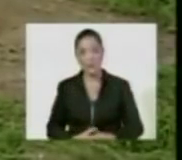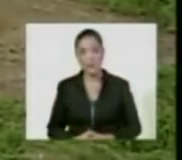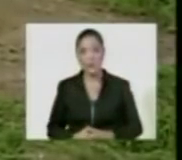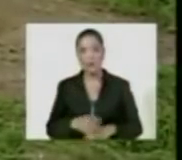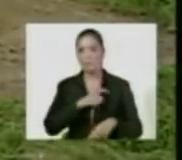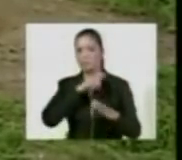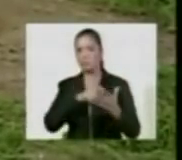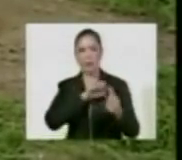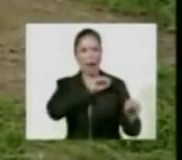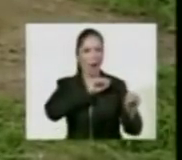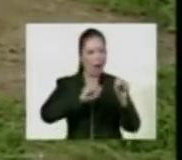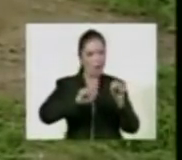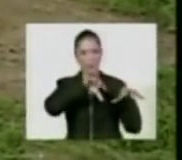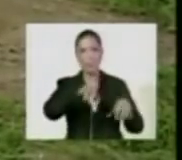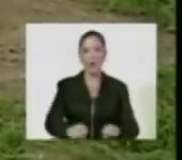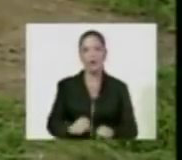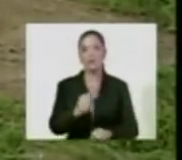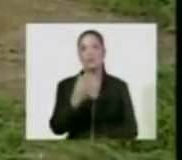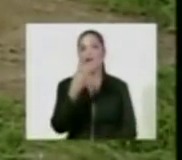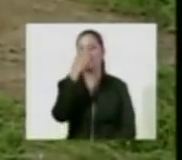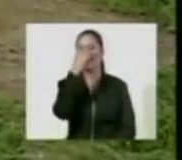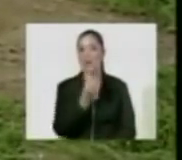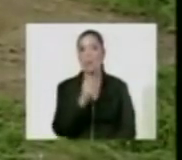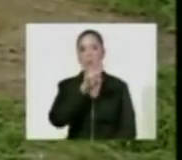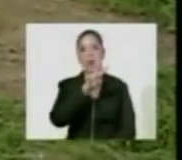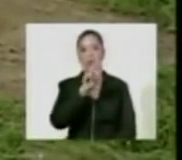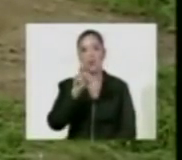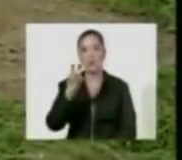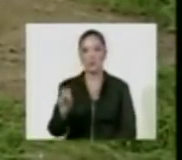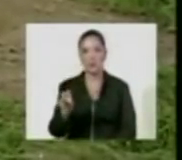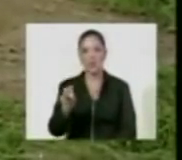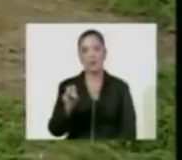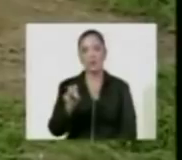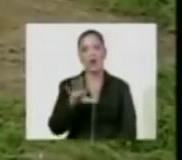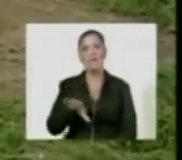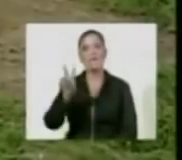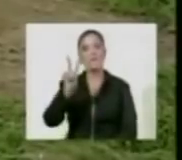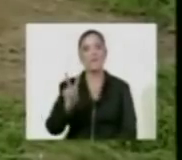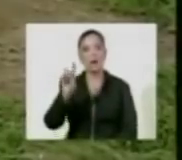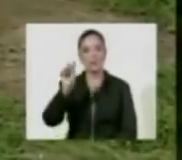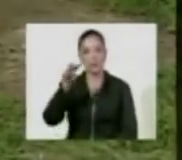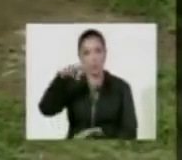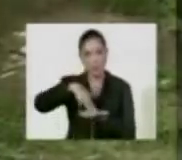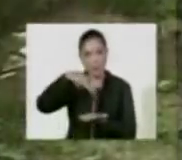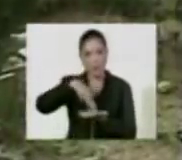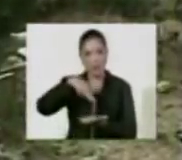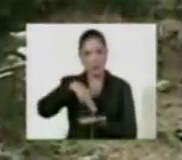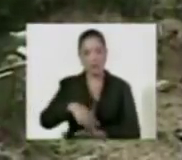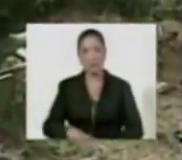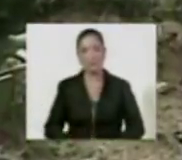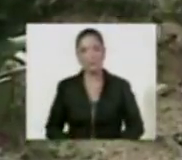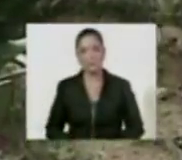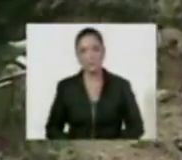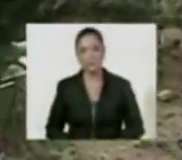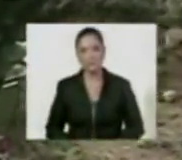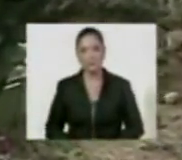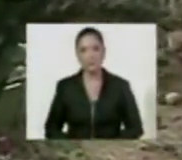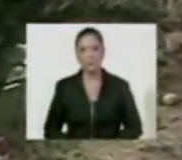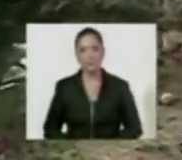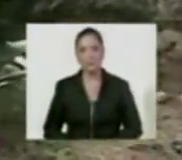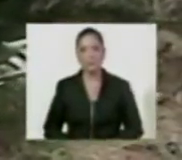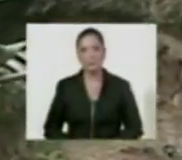Integral Antiimperialista Zamora 200 desde el fuerte Guaycaipuro en el estado Miranda. El comandante en jefe